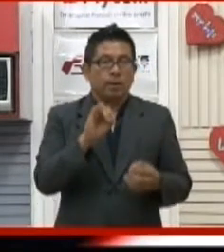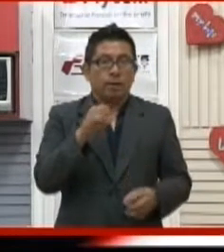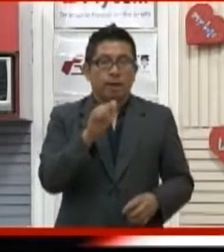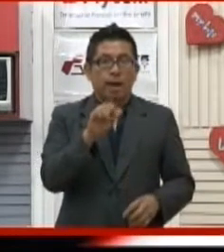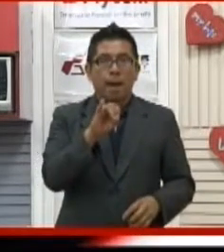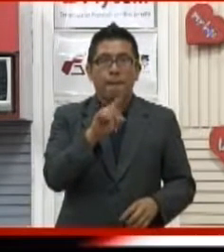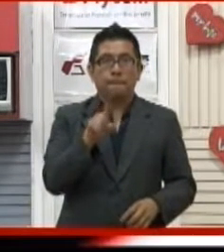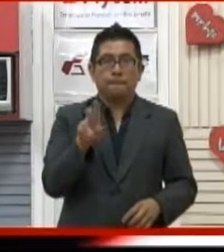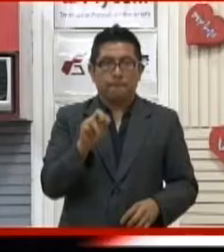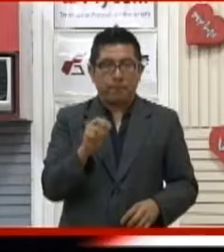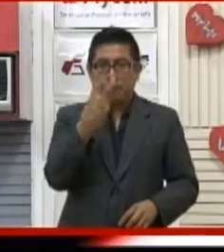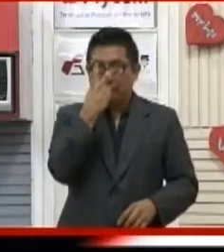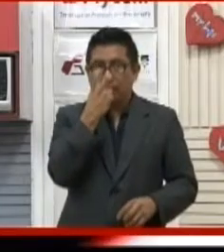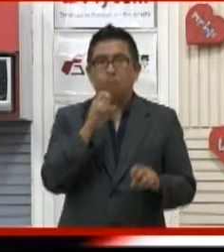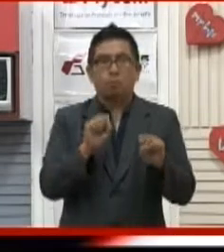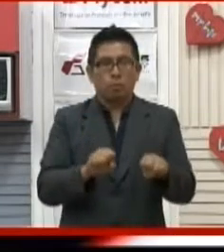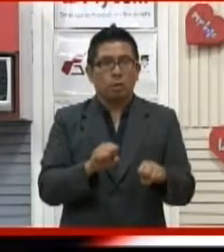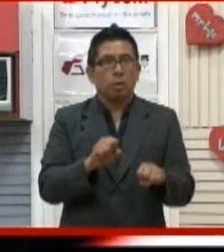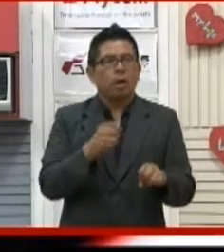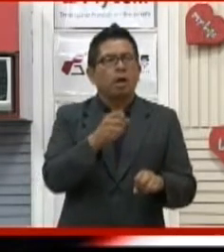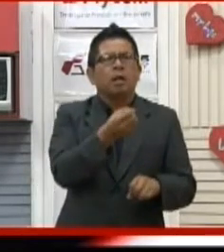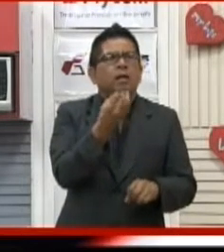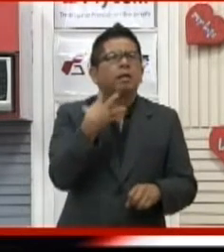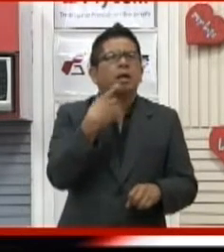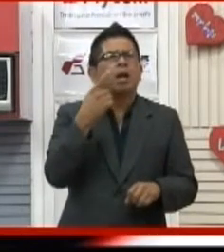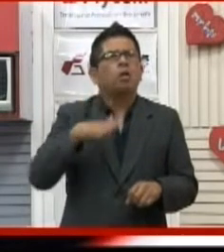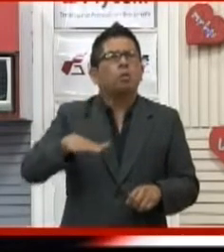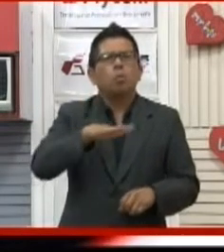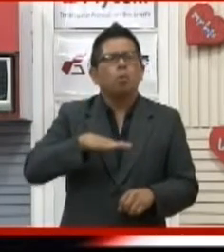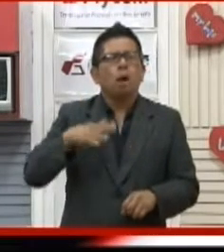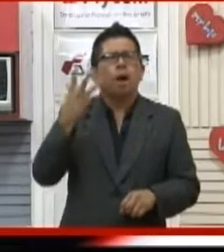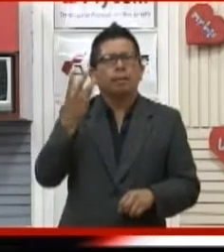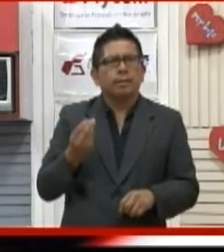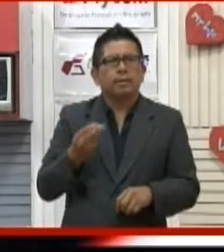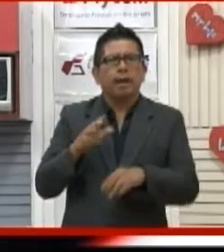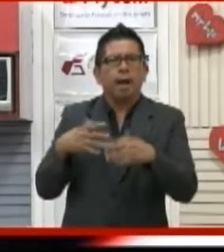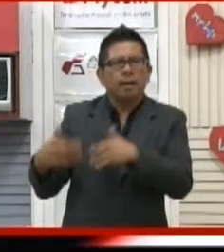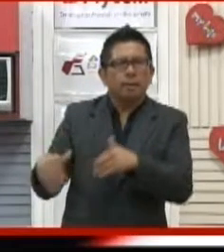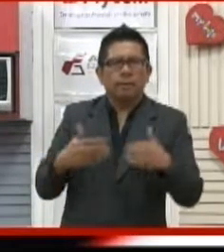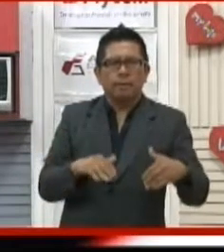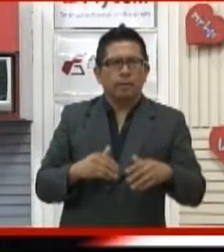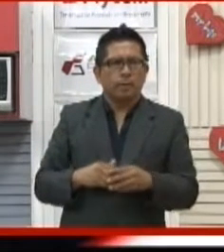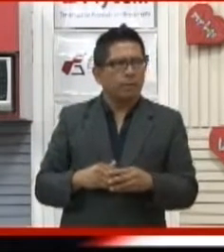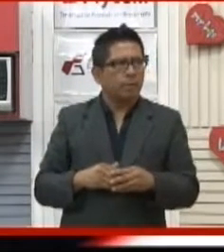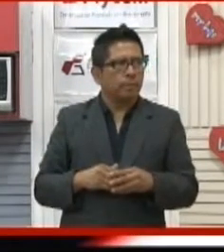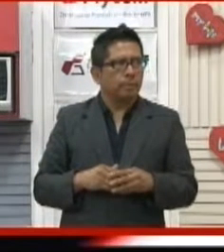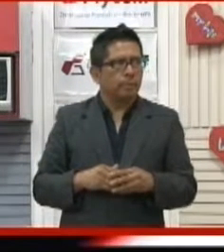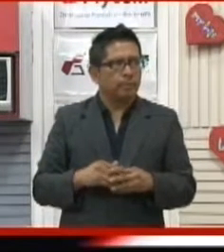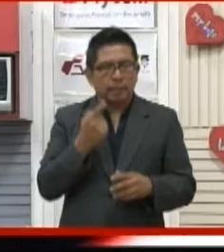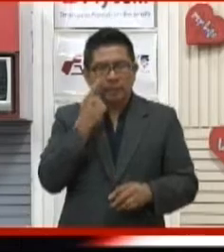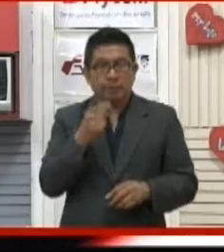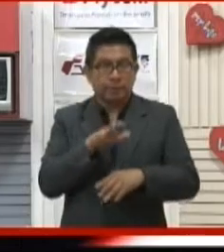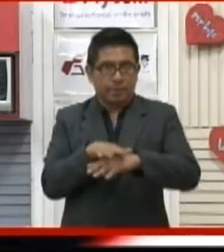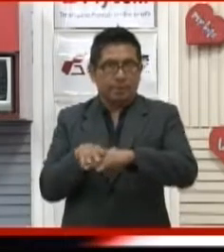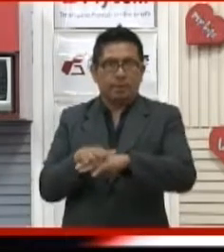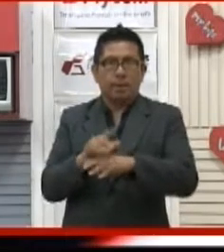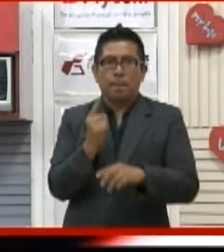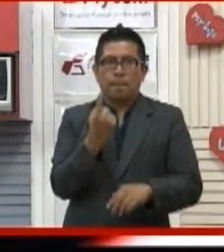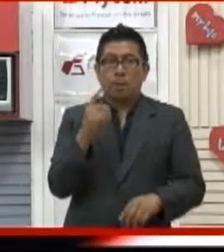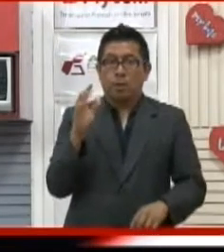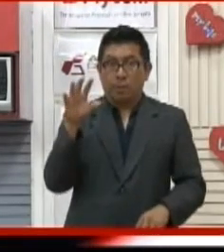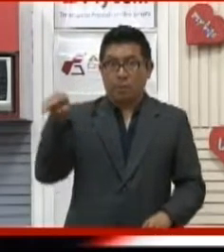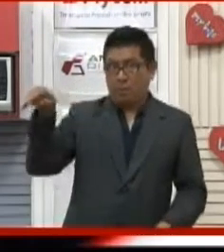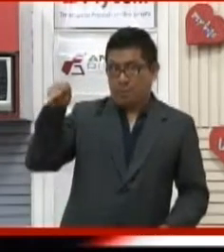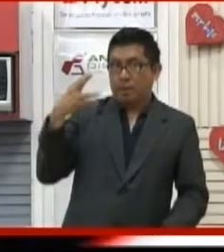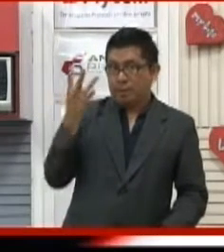repitiera nuevamente, ¿verdad?, el lugar, la fecha, el horario donde se va a realizar la actividad. Claro que sí, el 1 de